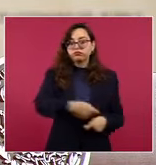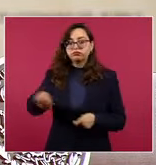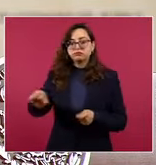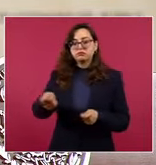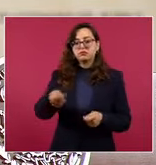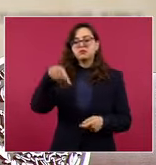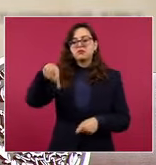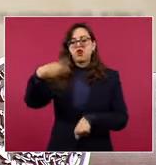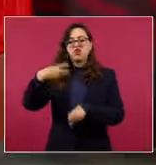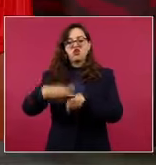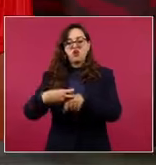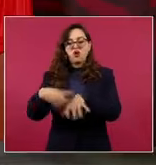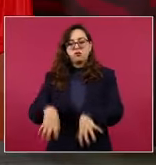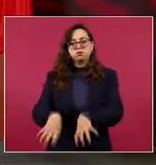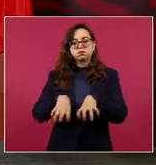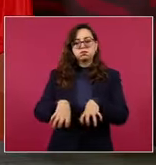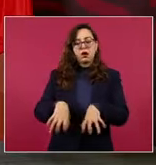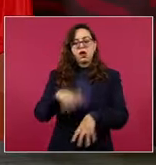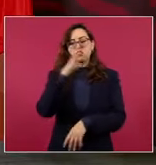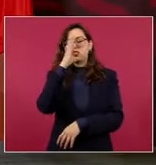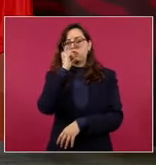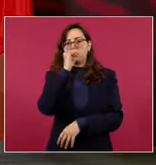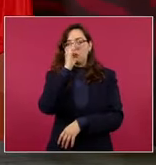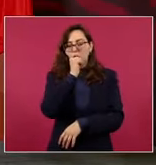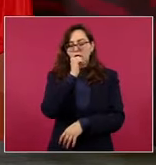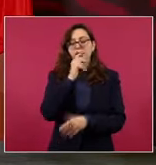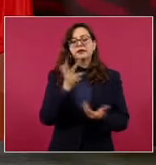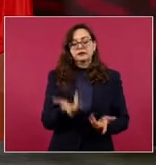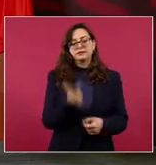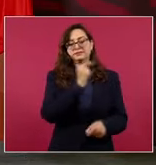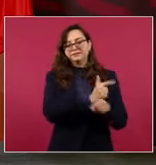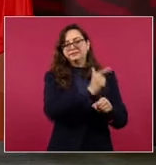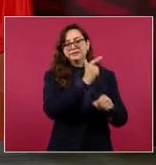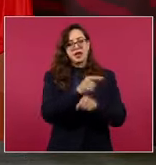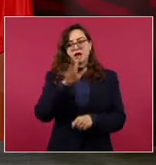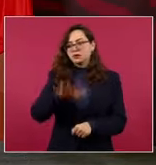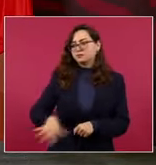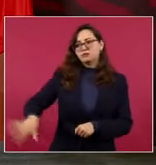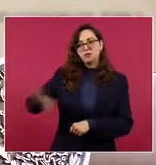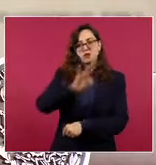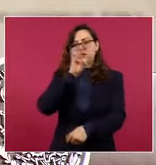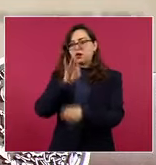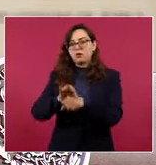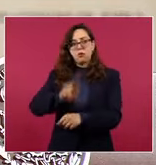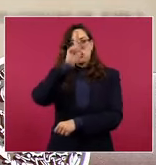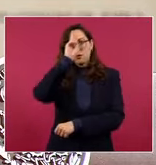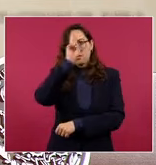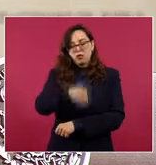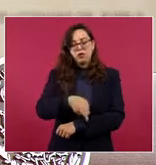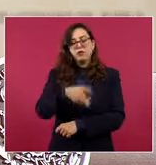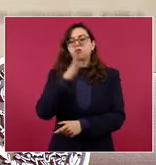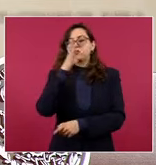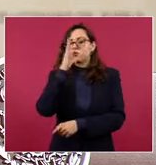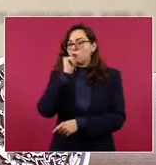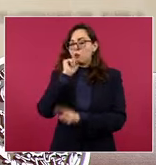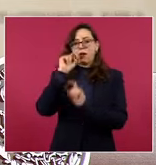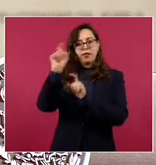de 744 redes de pesca prohibidas, que estamos hablando un equivalente de 142